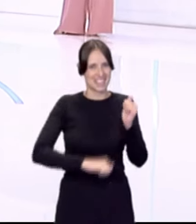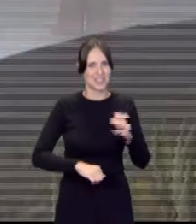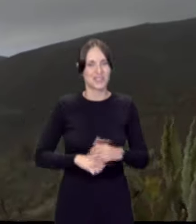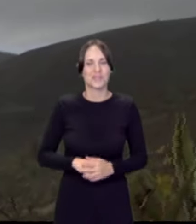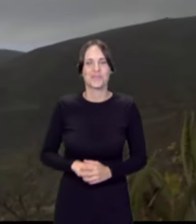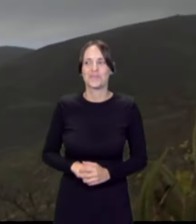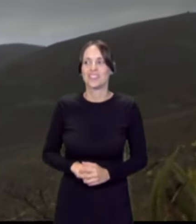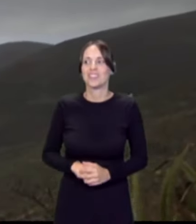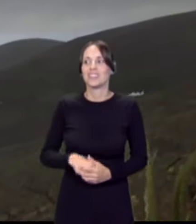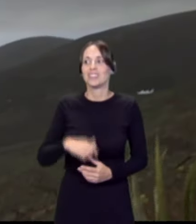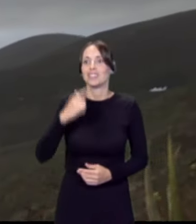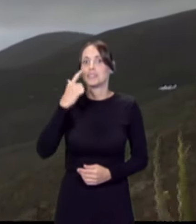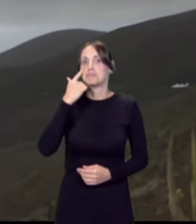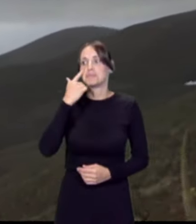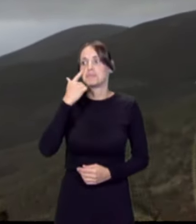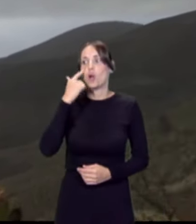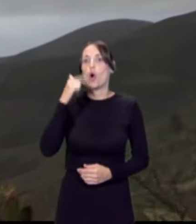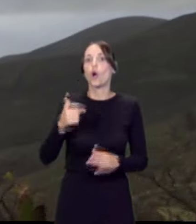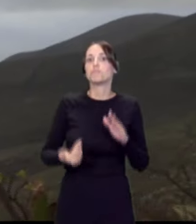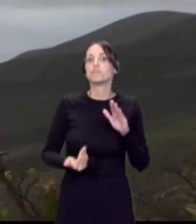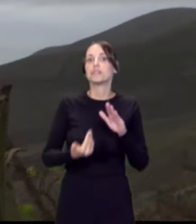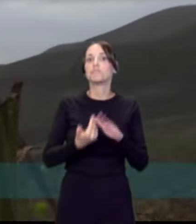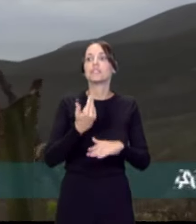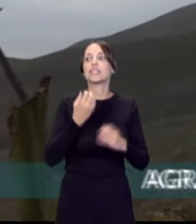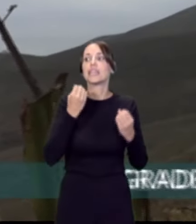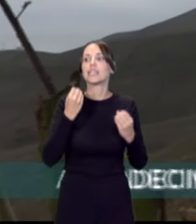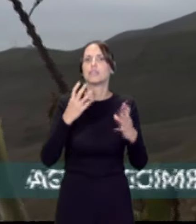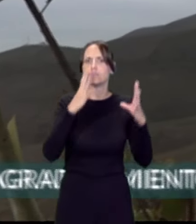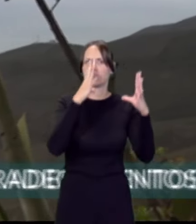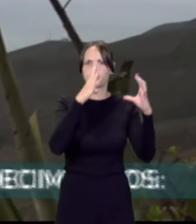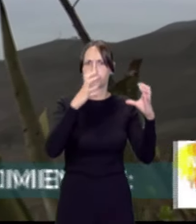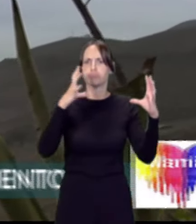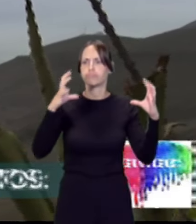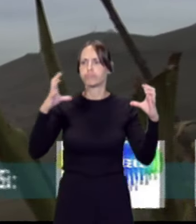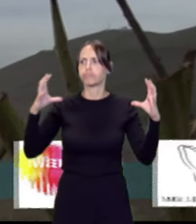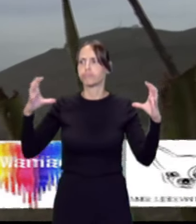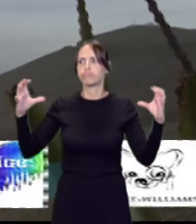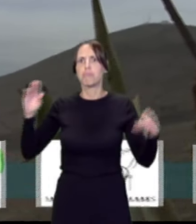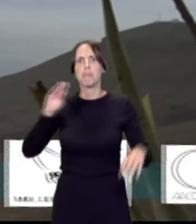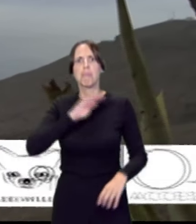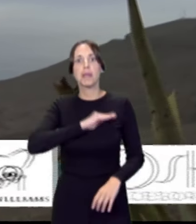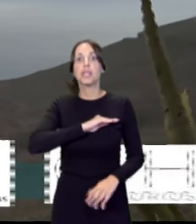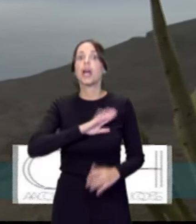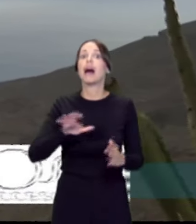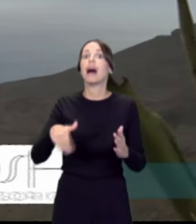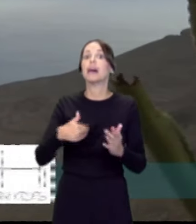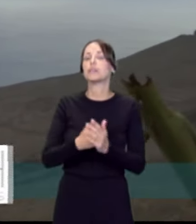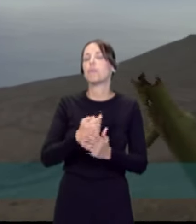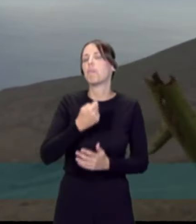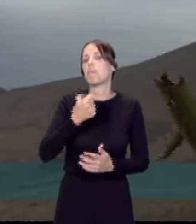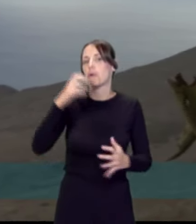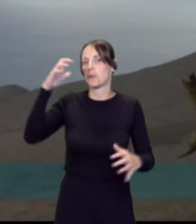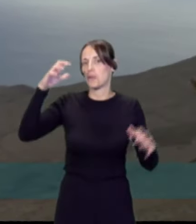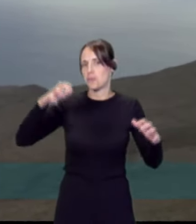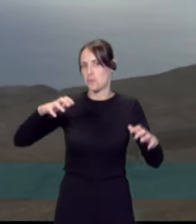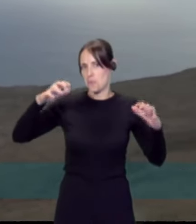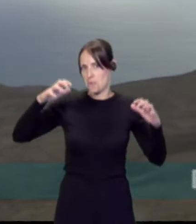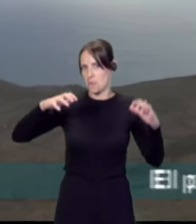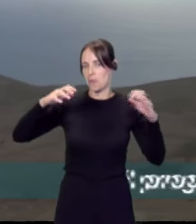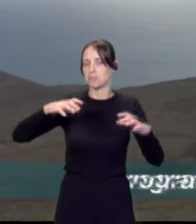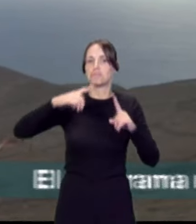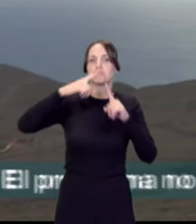a ver enseguida cómo ha arrancado esta jornada con muchísimas nubes, nuboso, incluso con algo de lluvia, con un termómetro fresquito, cerca